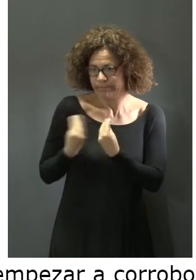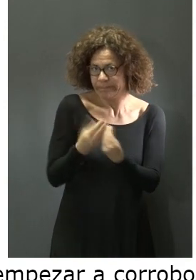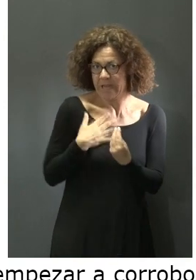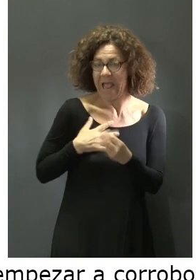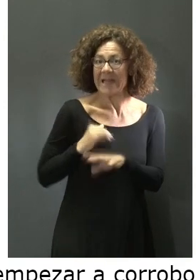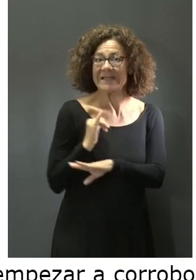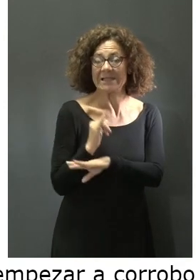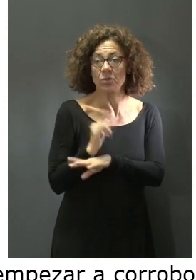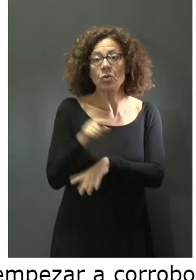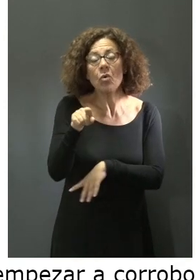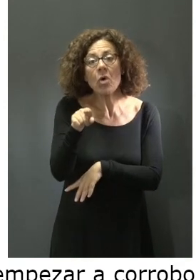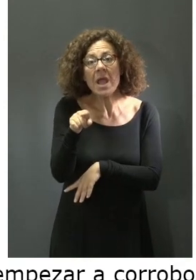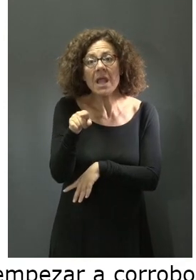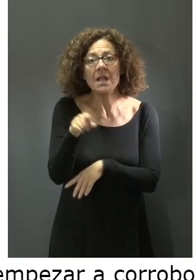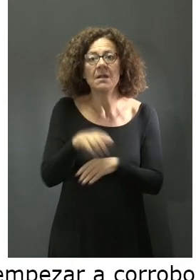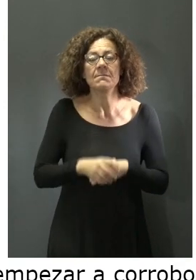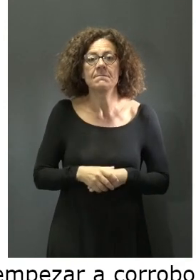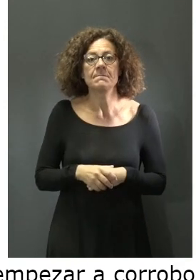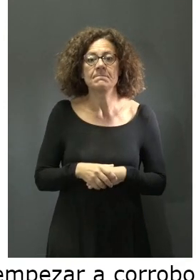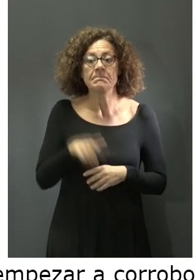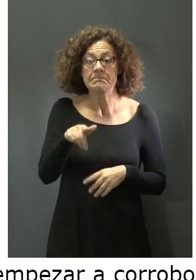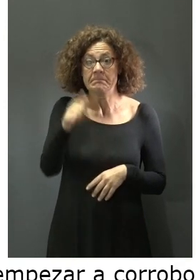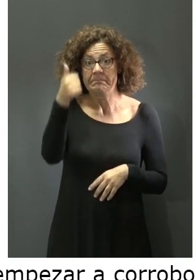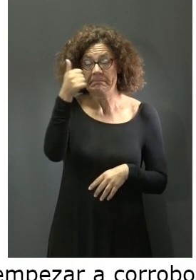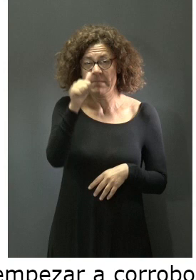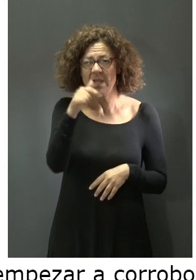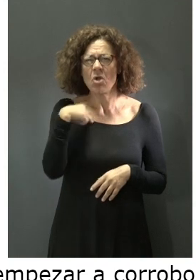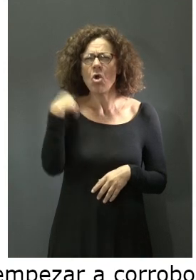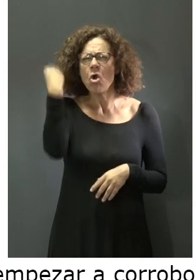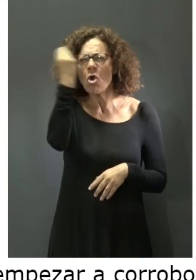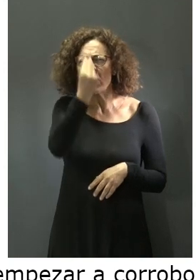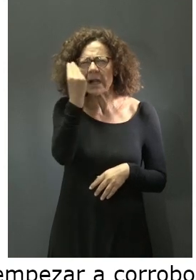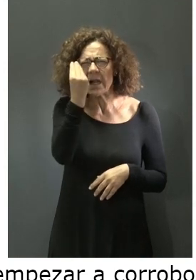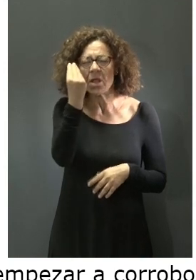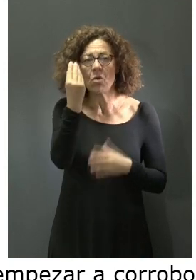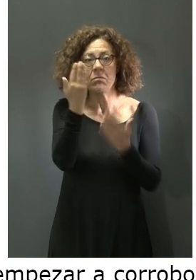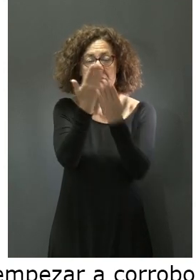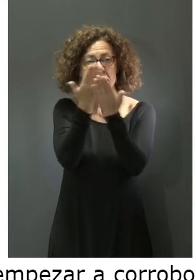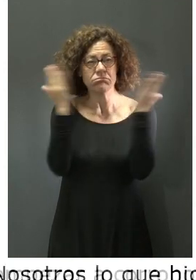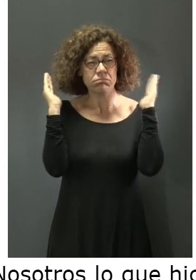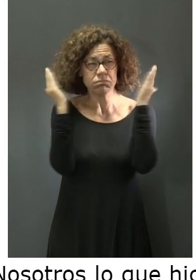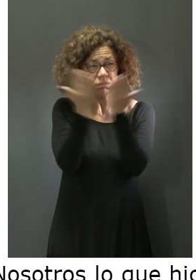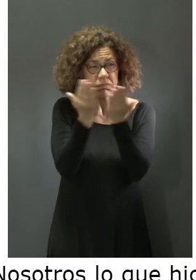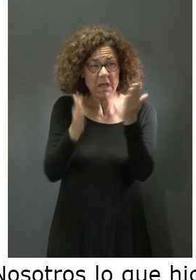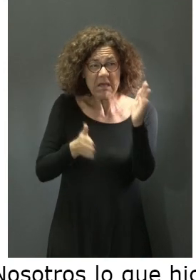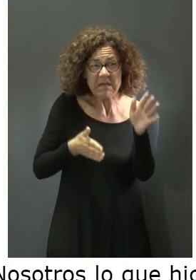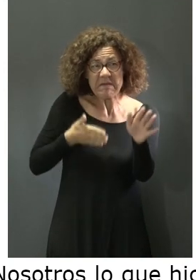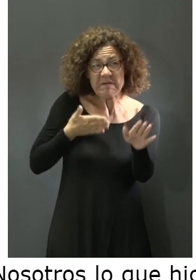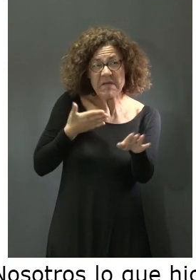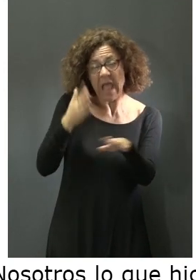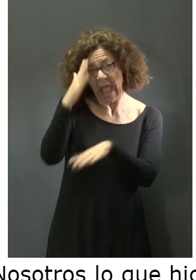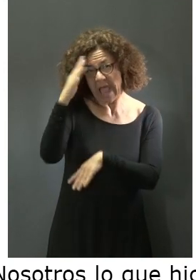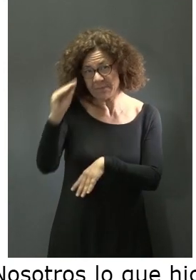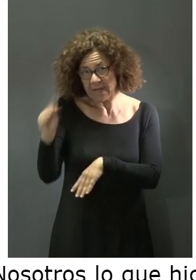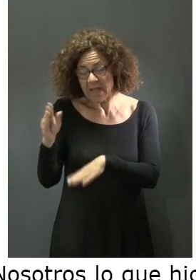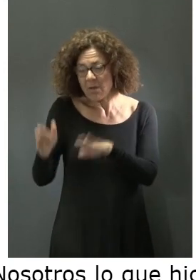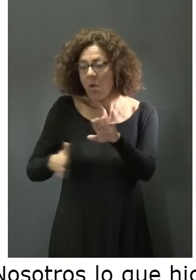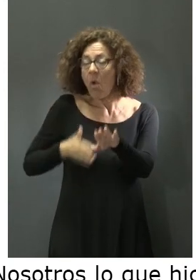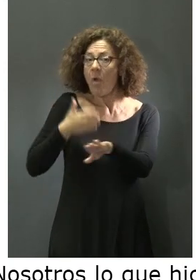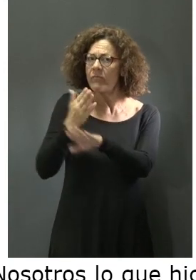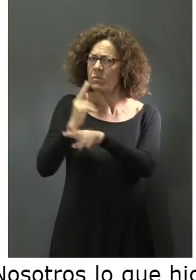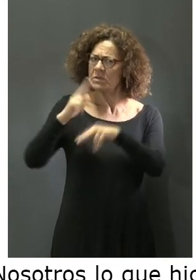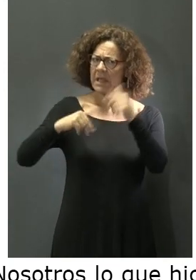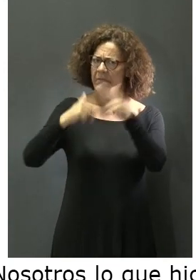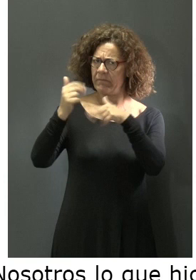que él tiene, eh, creo que es Asperger, fuimos a un edificio, entonces hicimos una visita por todo el